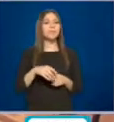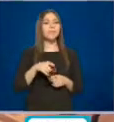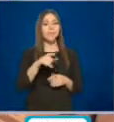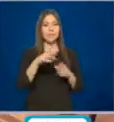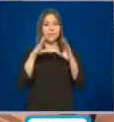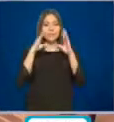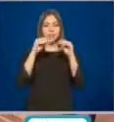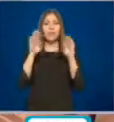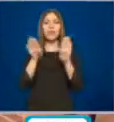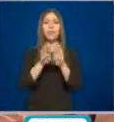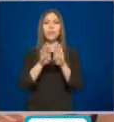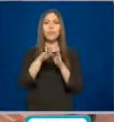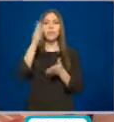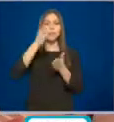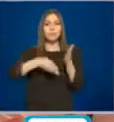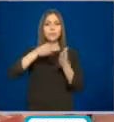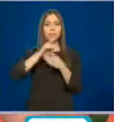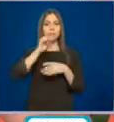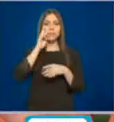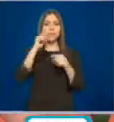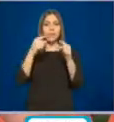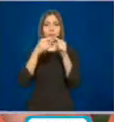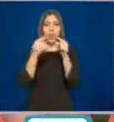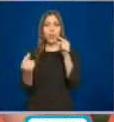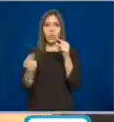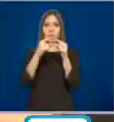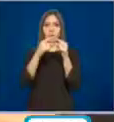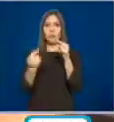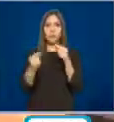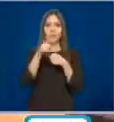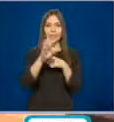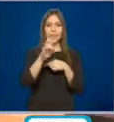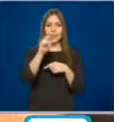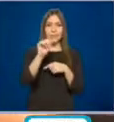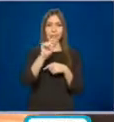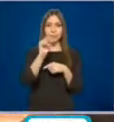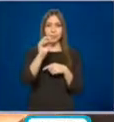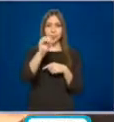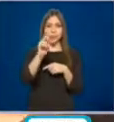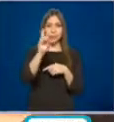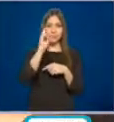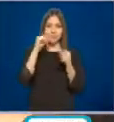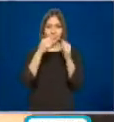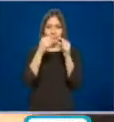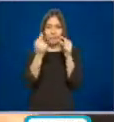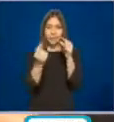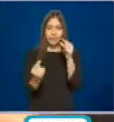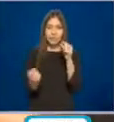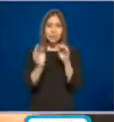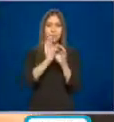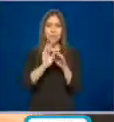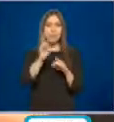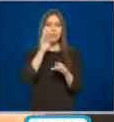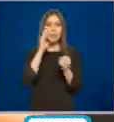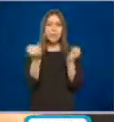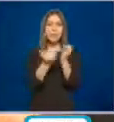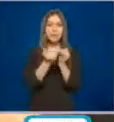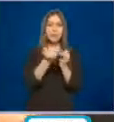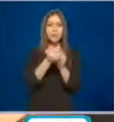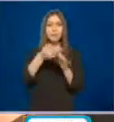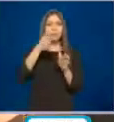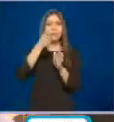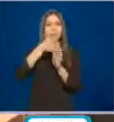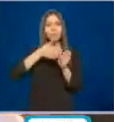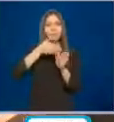vaya a hacer un... Vamos a tomar nuestras hojitas, a ver si se alcanza a ver allá. Ajá. Ahí está. Ok, y lo que vamos a hacer va a ser